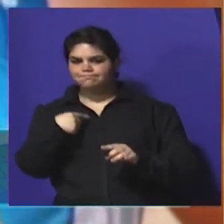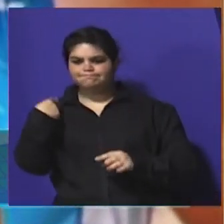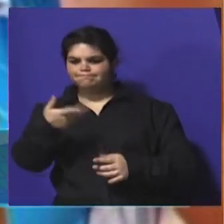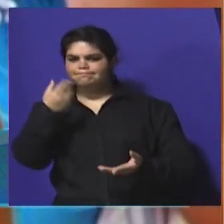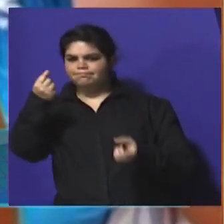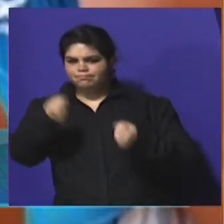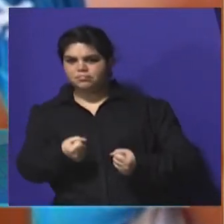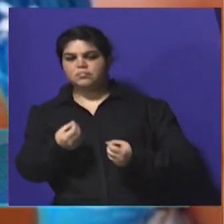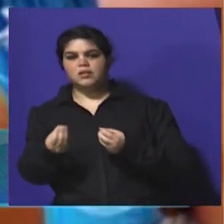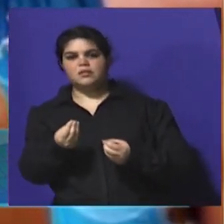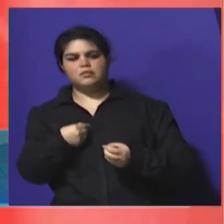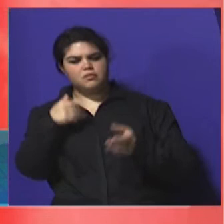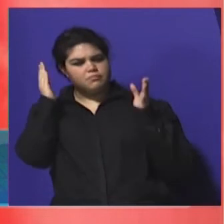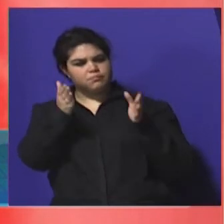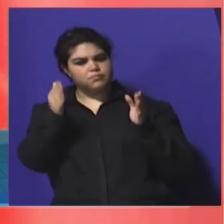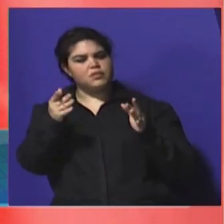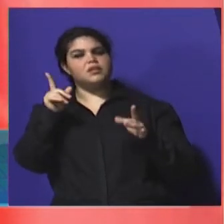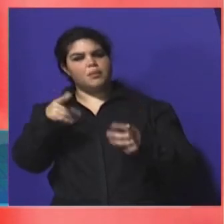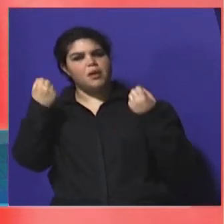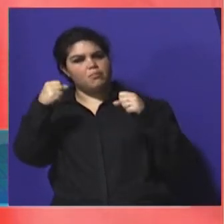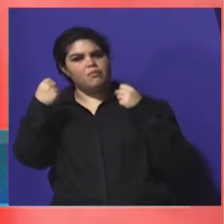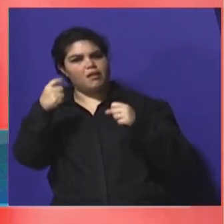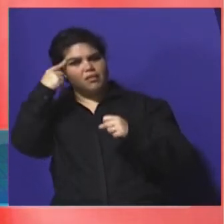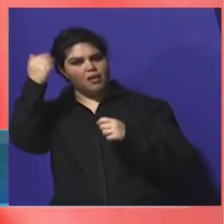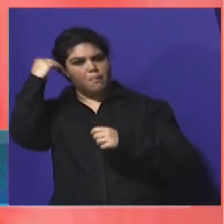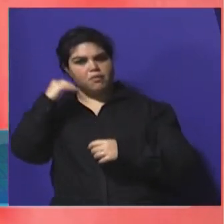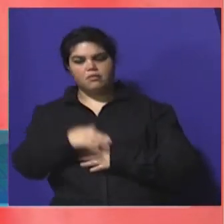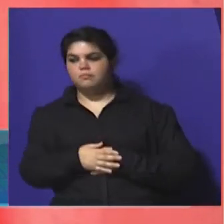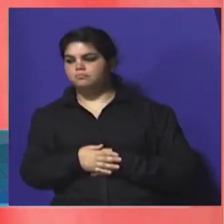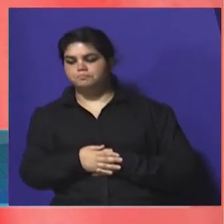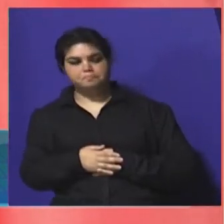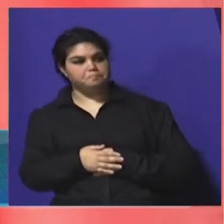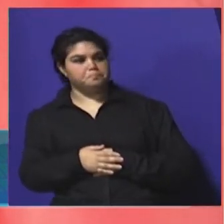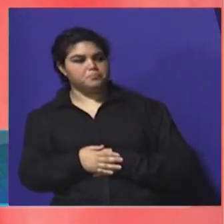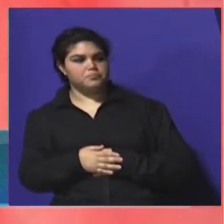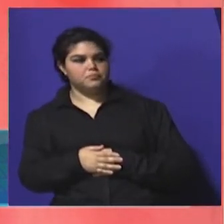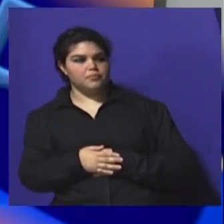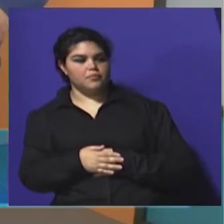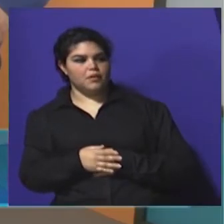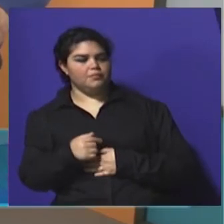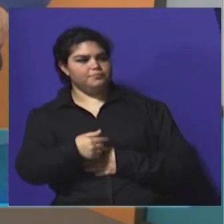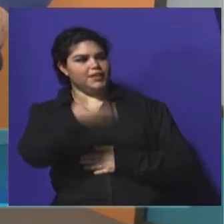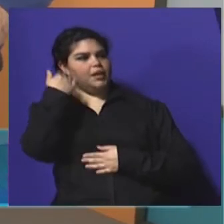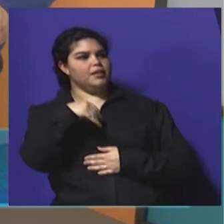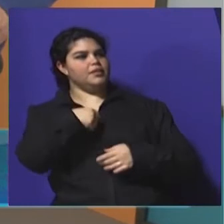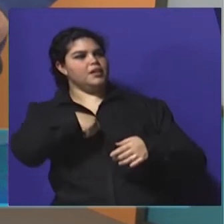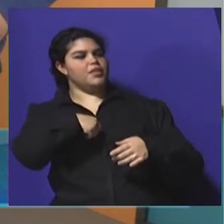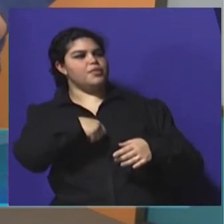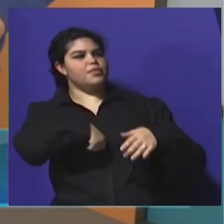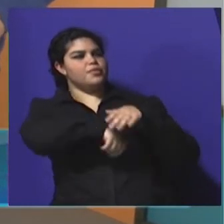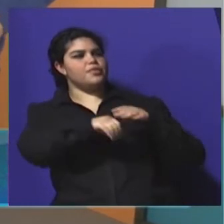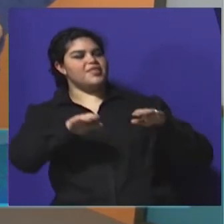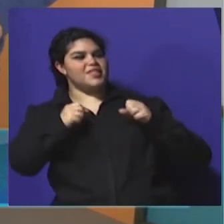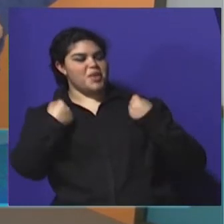presta atención y lo entreno rodrigo lo hablaba en otro deporte la visibilidad del error